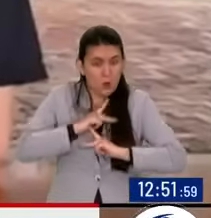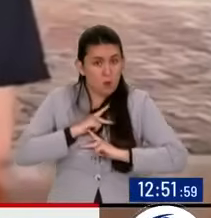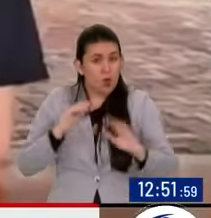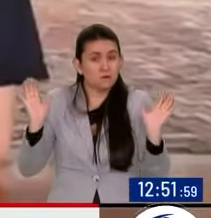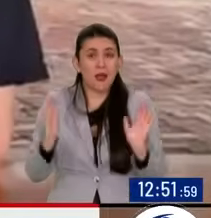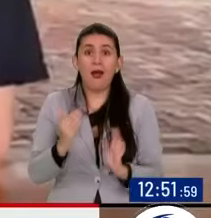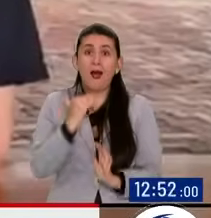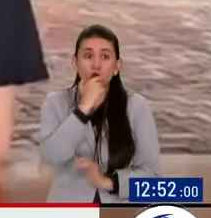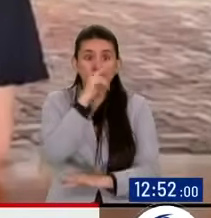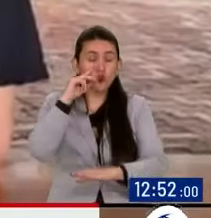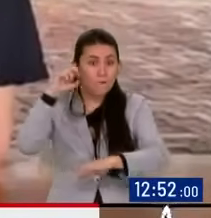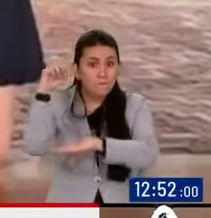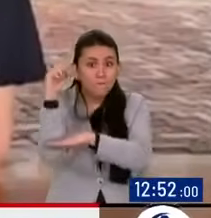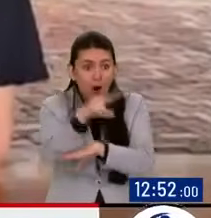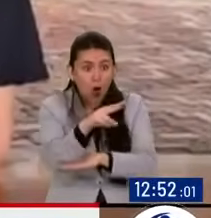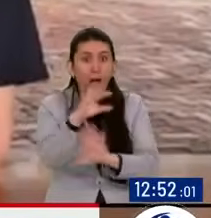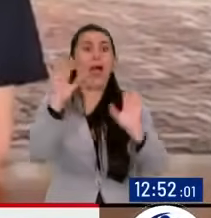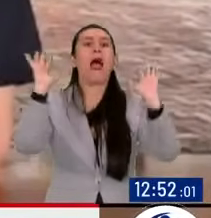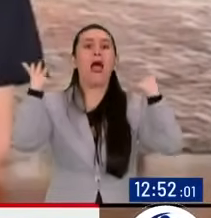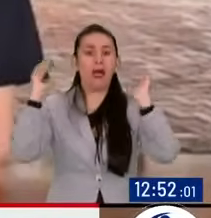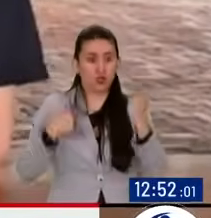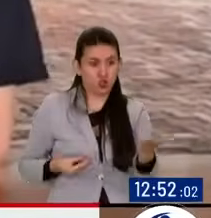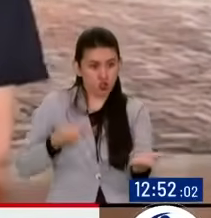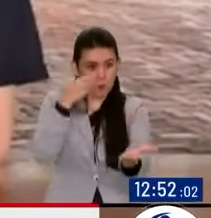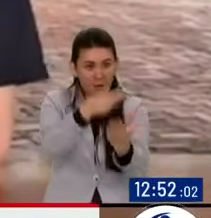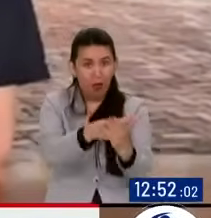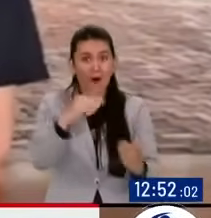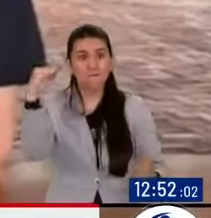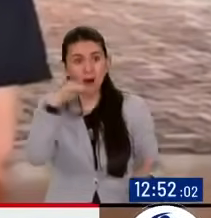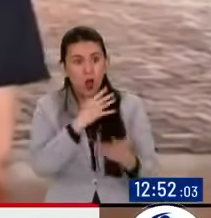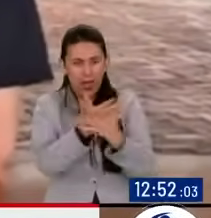pagando cosas ilegales o otra cosa pues no hay problema